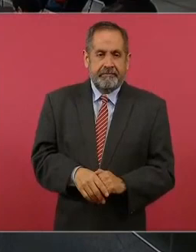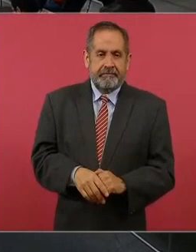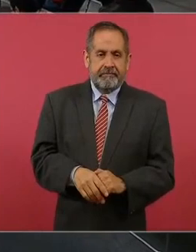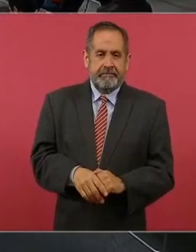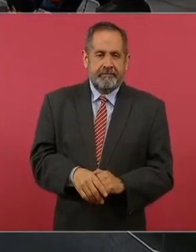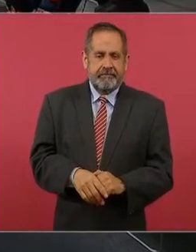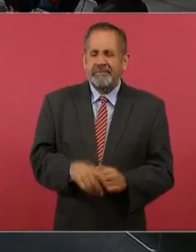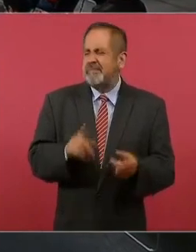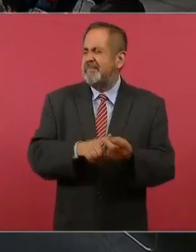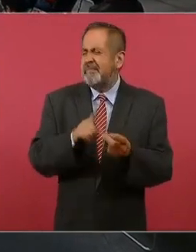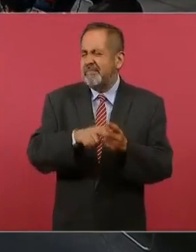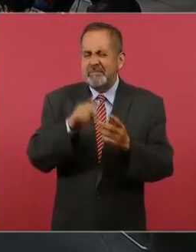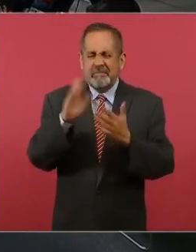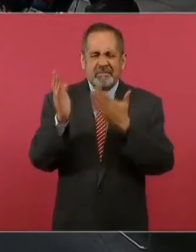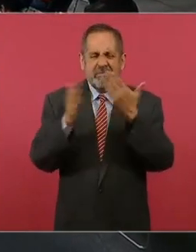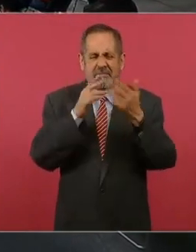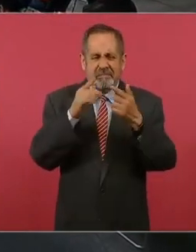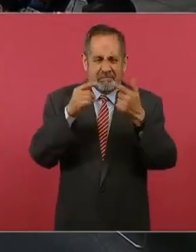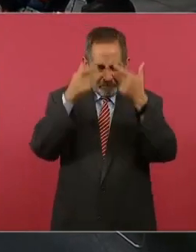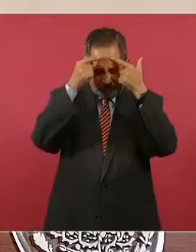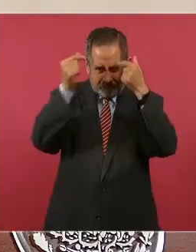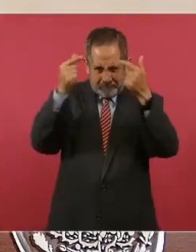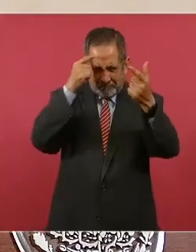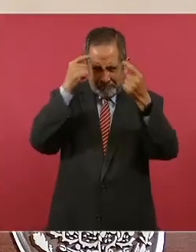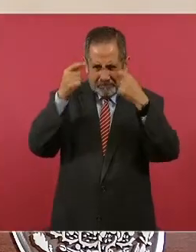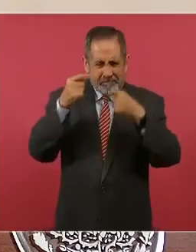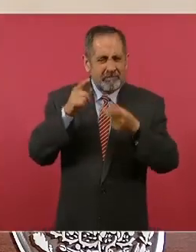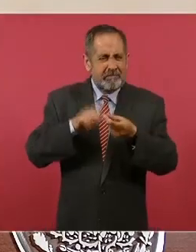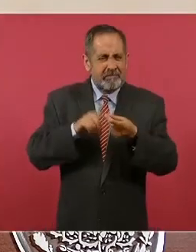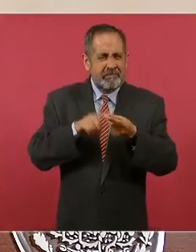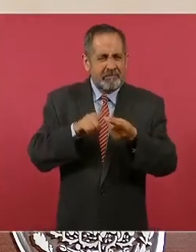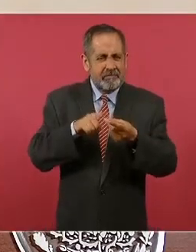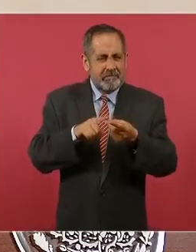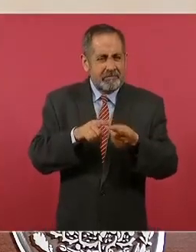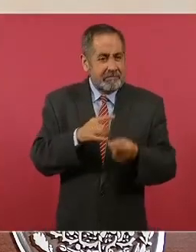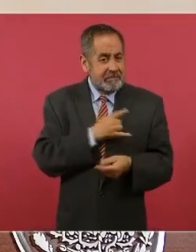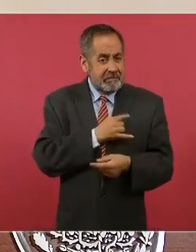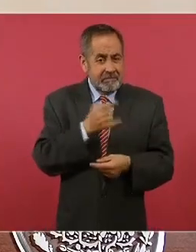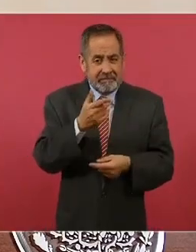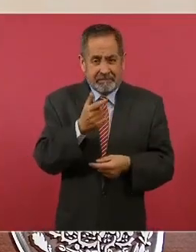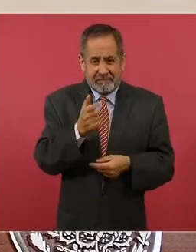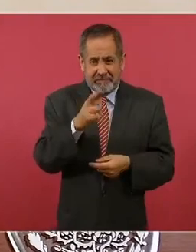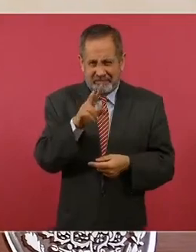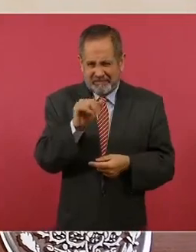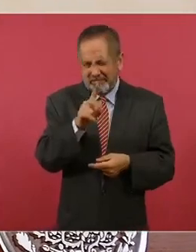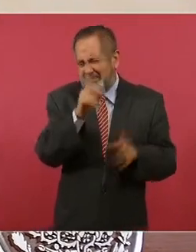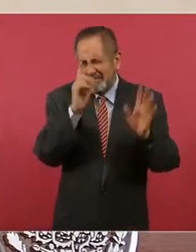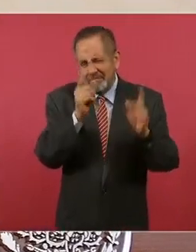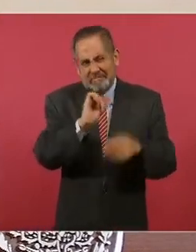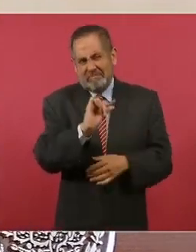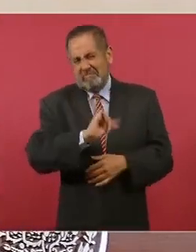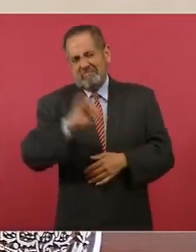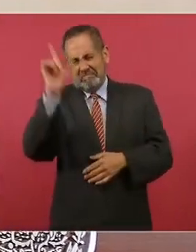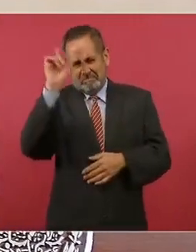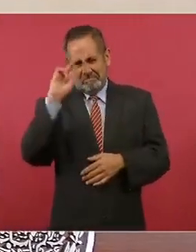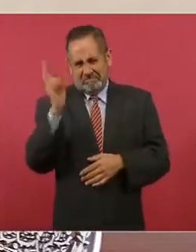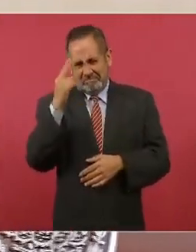¿en dónde se graduó? En Harvard. o en alguna de esas.